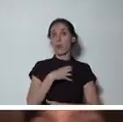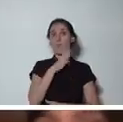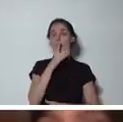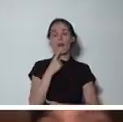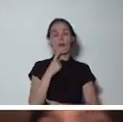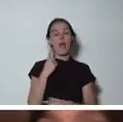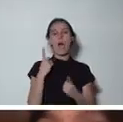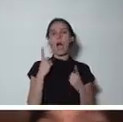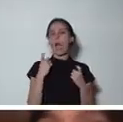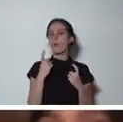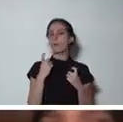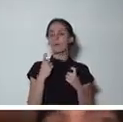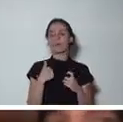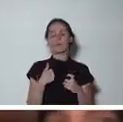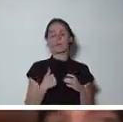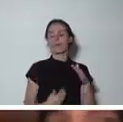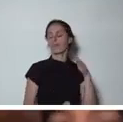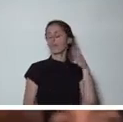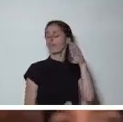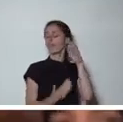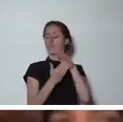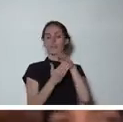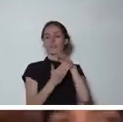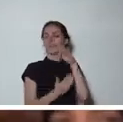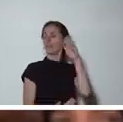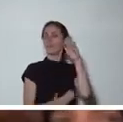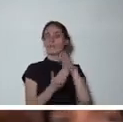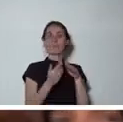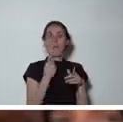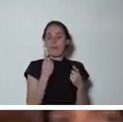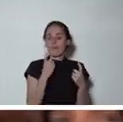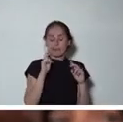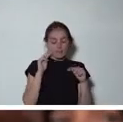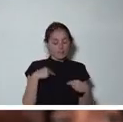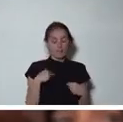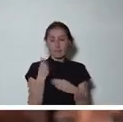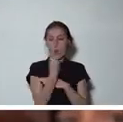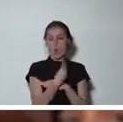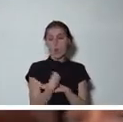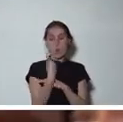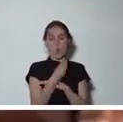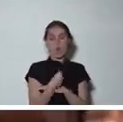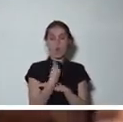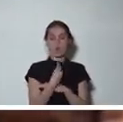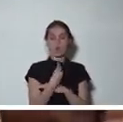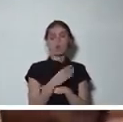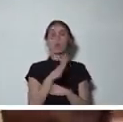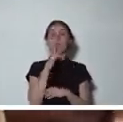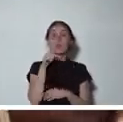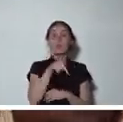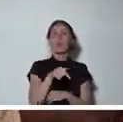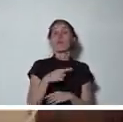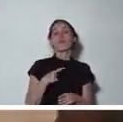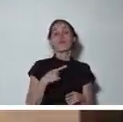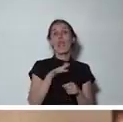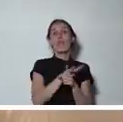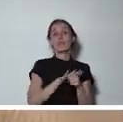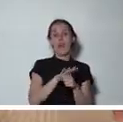para cuidarse y que con esa decisión también cuida este espacio político que es Noelia